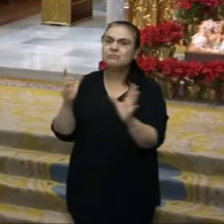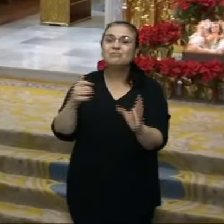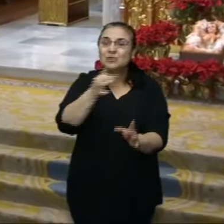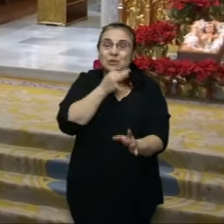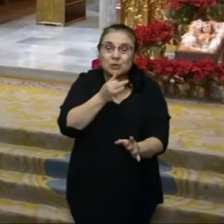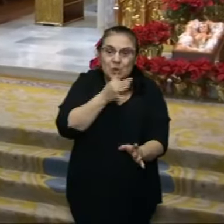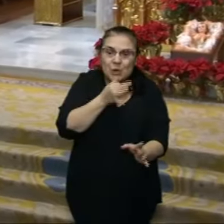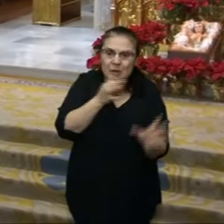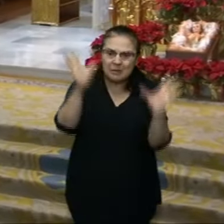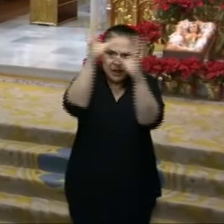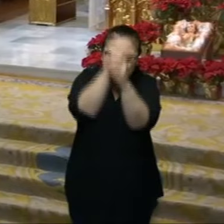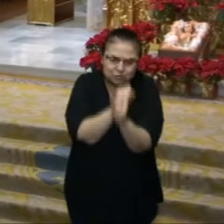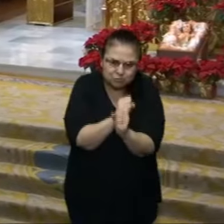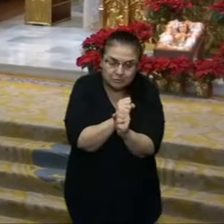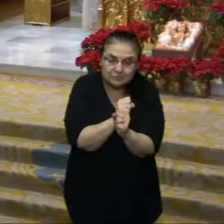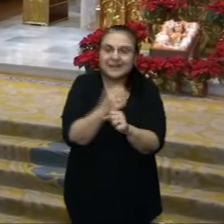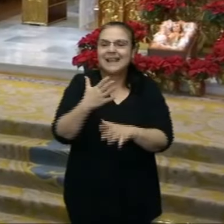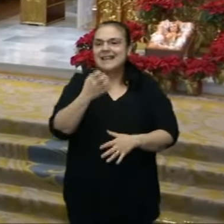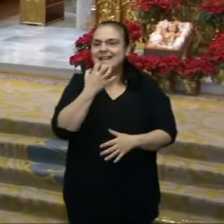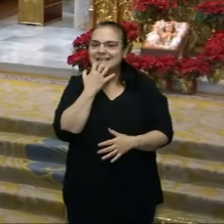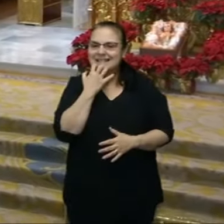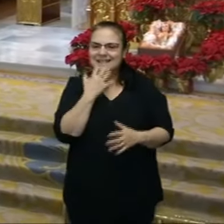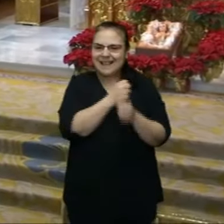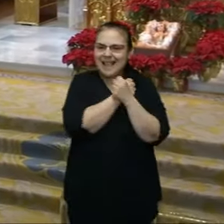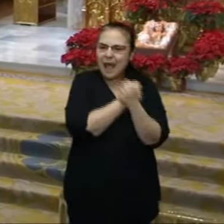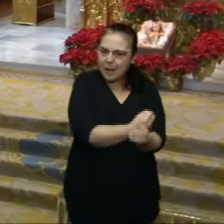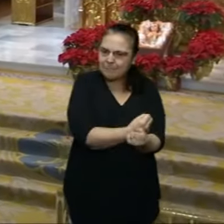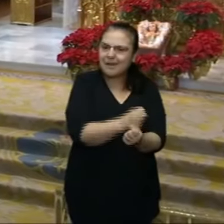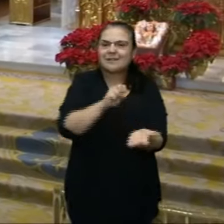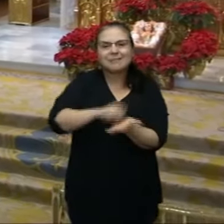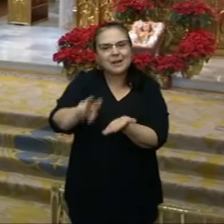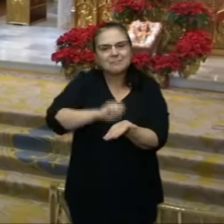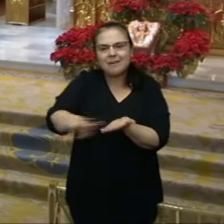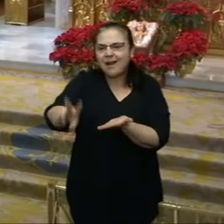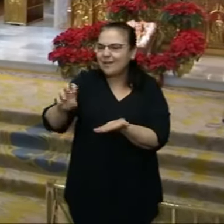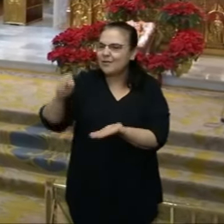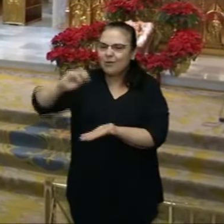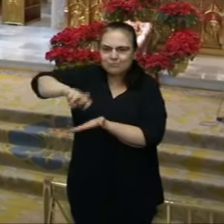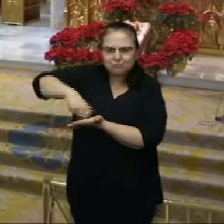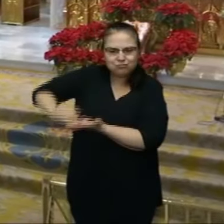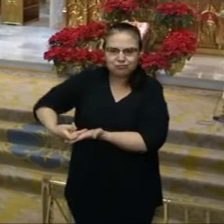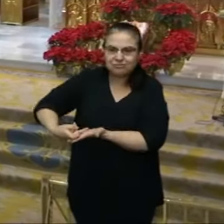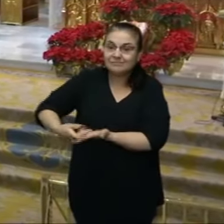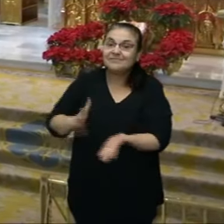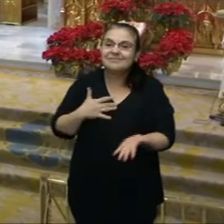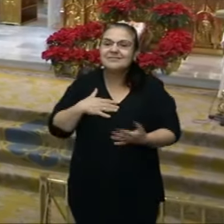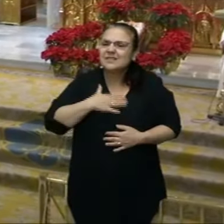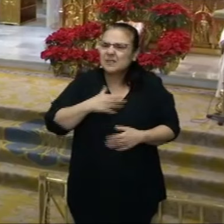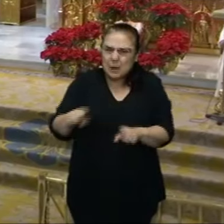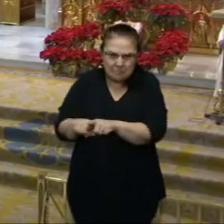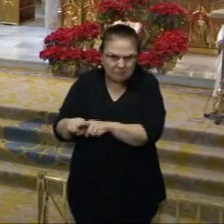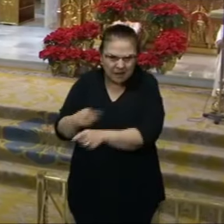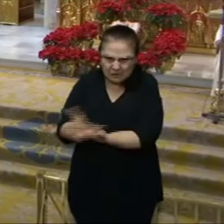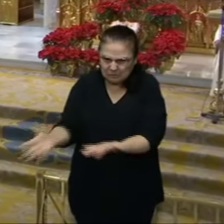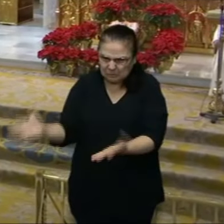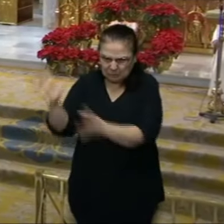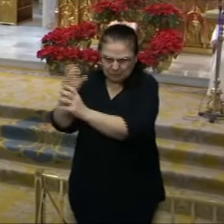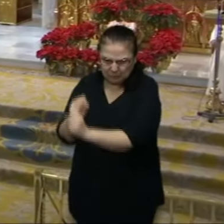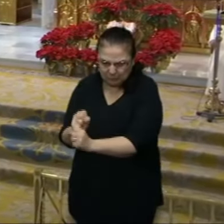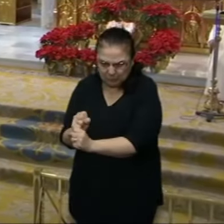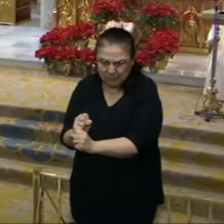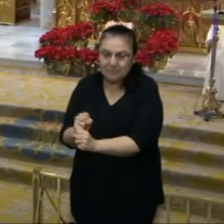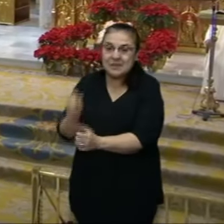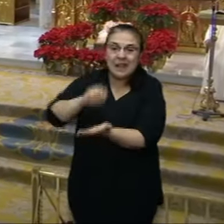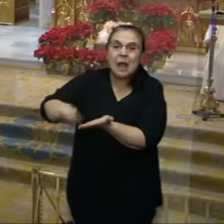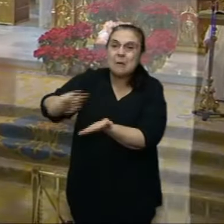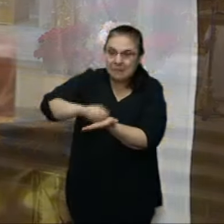Quien ama a su hermano permanece en la luz y no tropieza. Pero quien aborrece a su hermano está en las tinieblas,